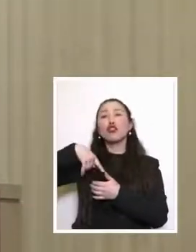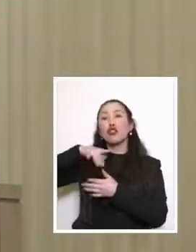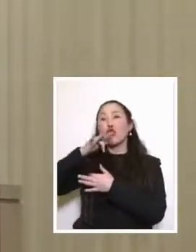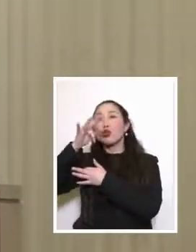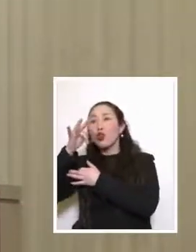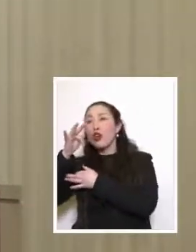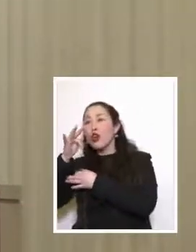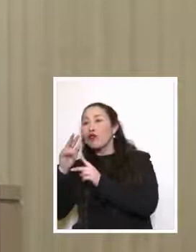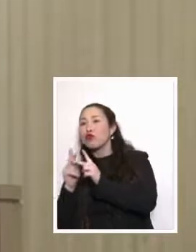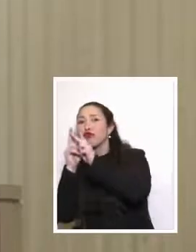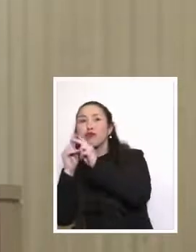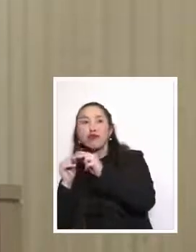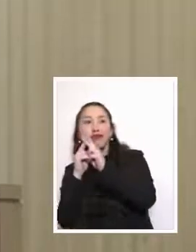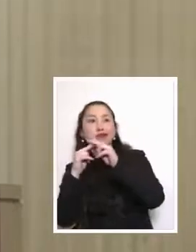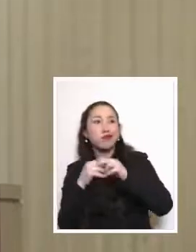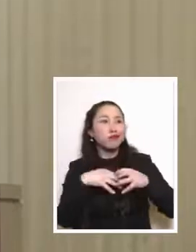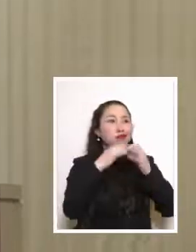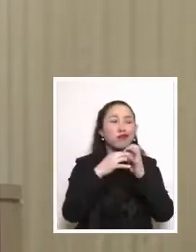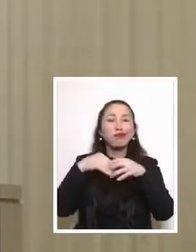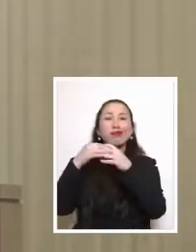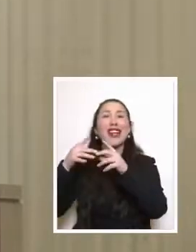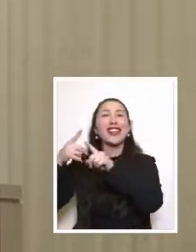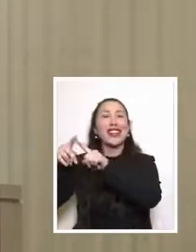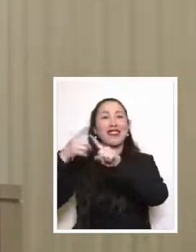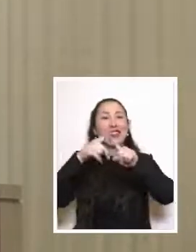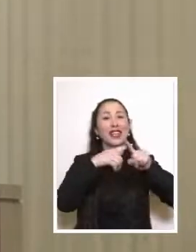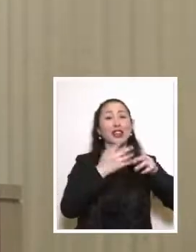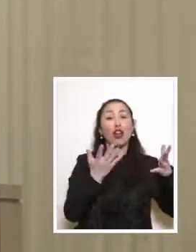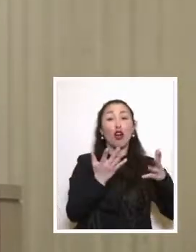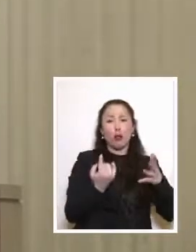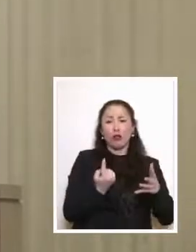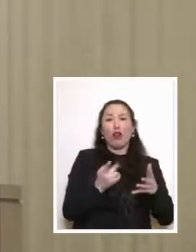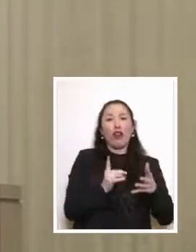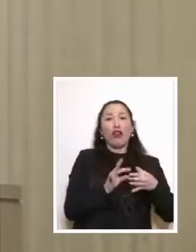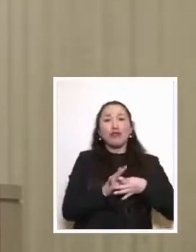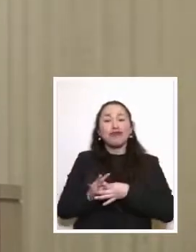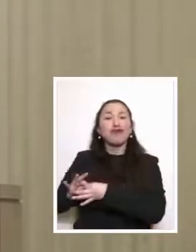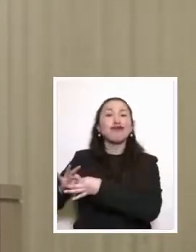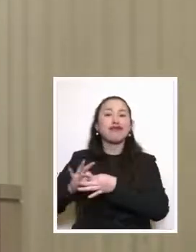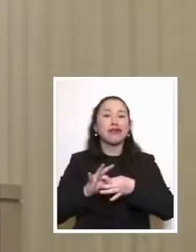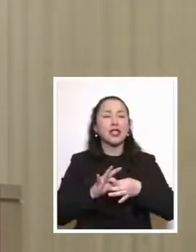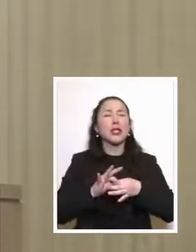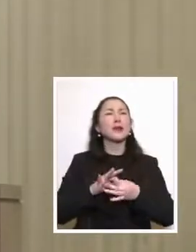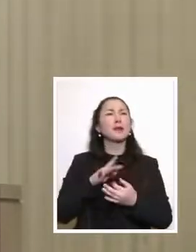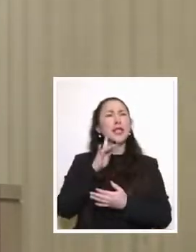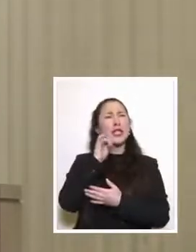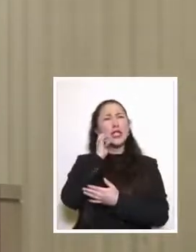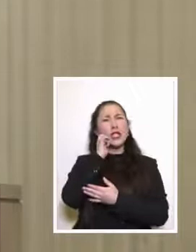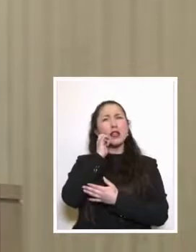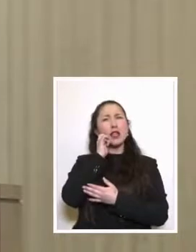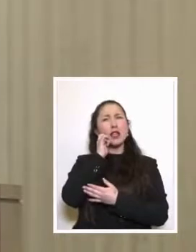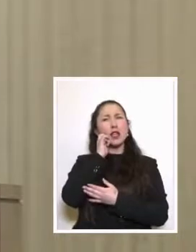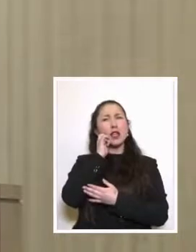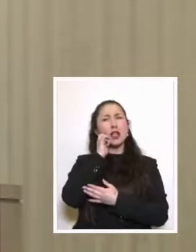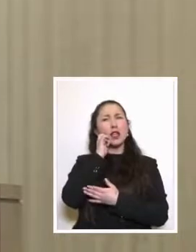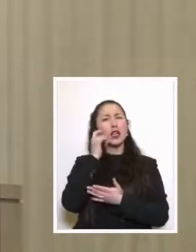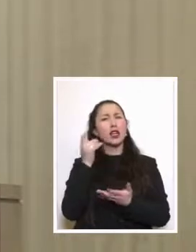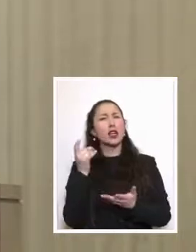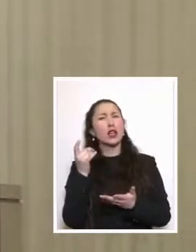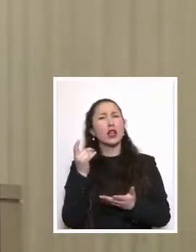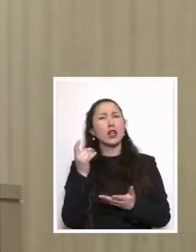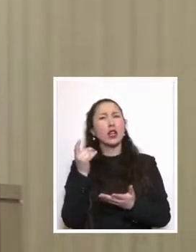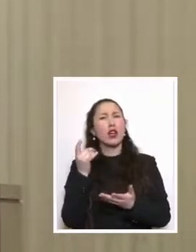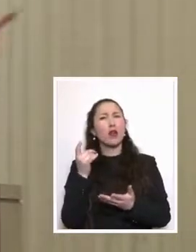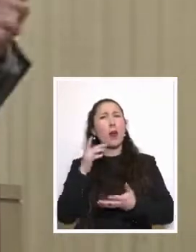futuros entre todos. Bueno, pero ¿qué significa esto, ¿no? ¿Qué significa eso de repensar el